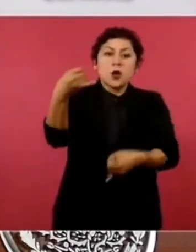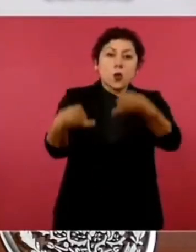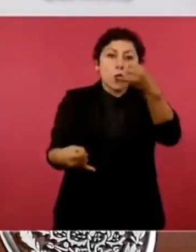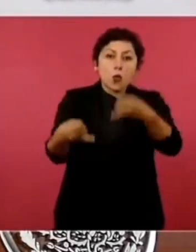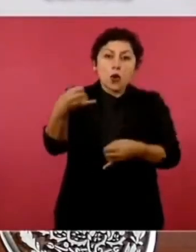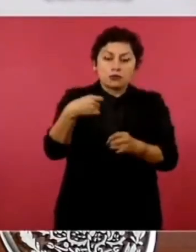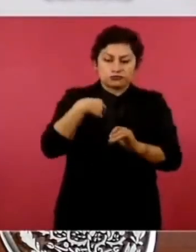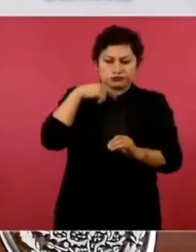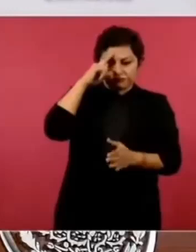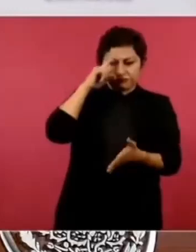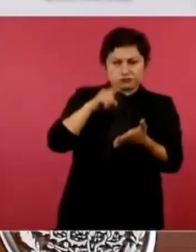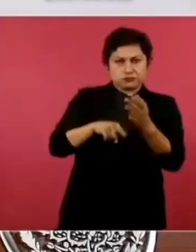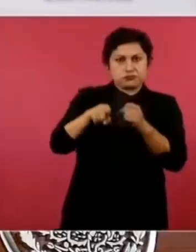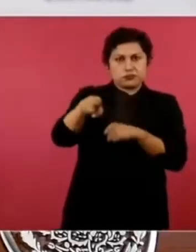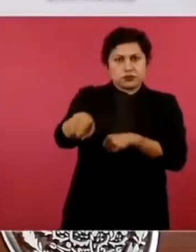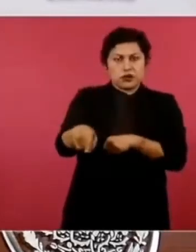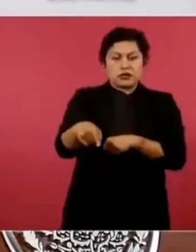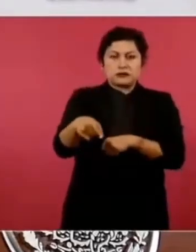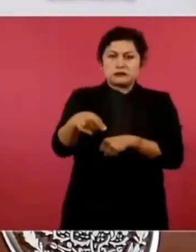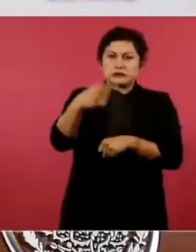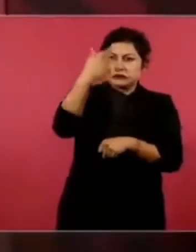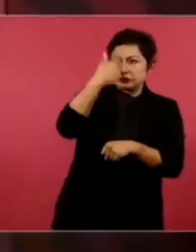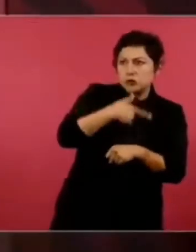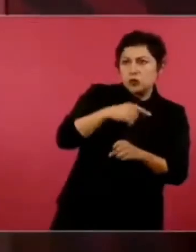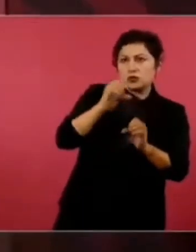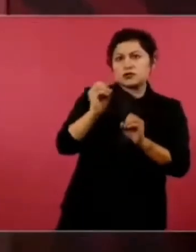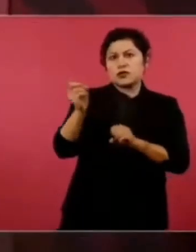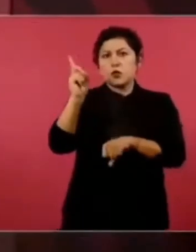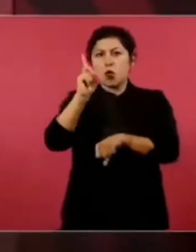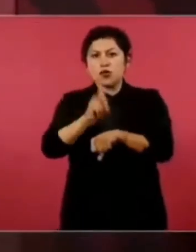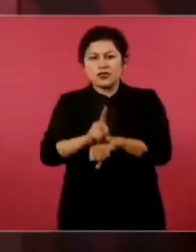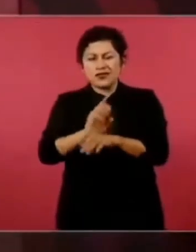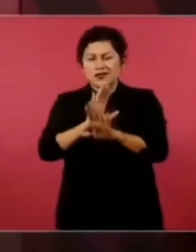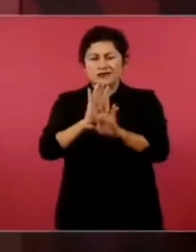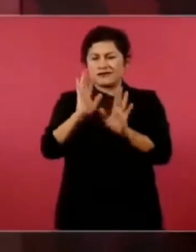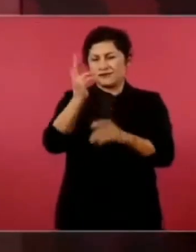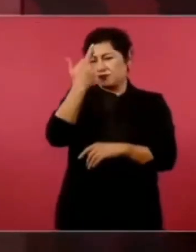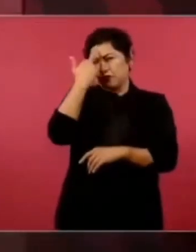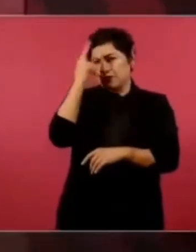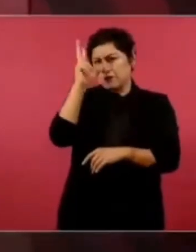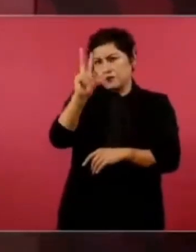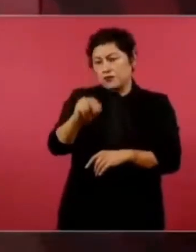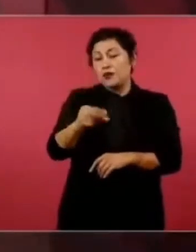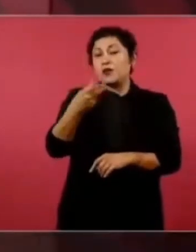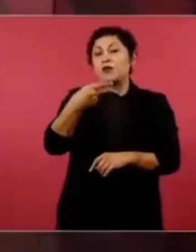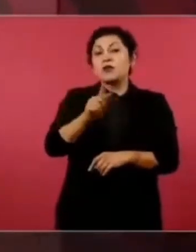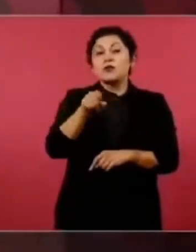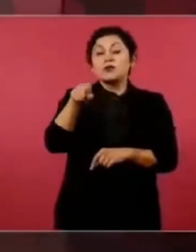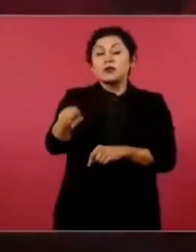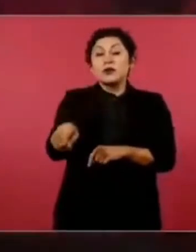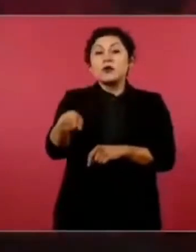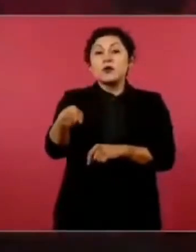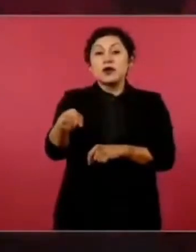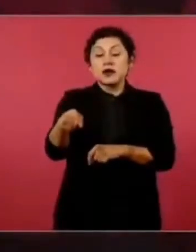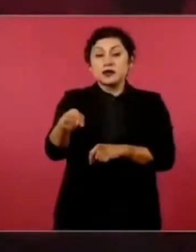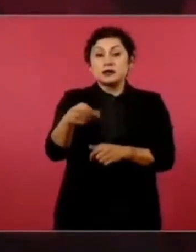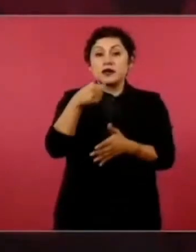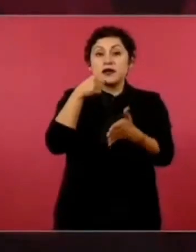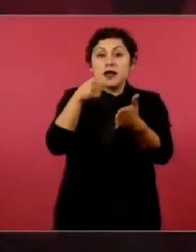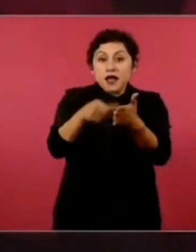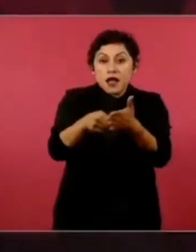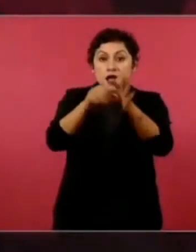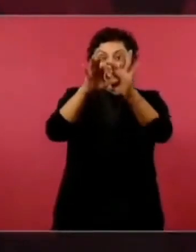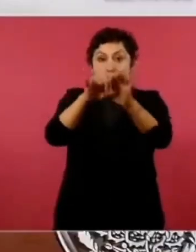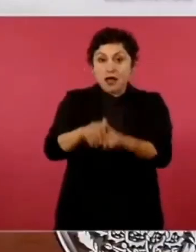sé si fue en la noche, en el día, pero bueno, lo vamos a ver. Cada hora le decía al del